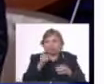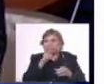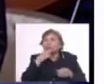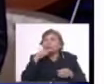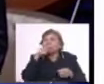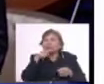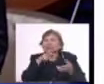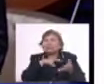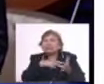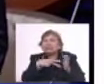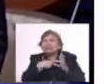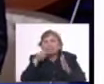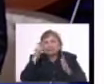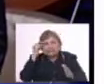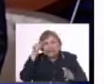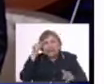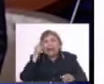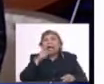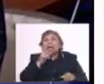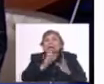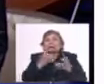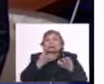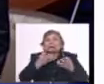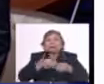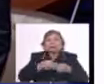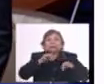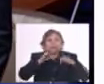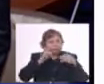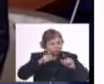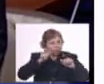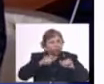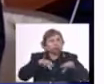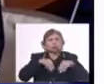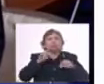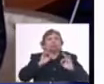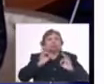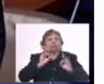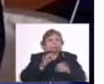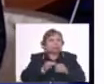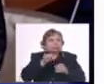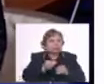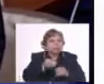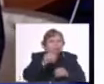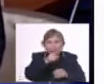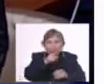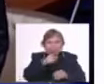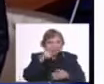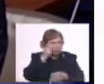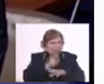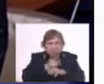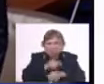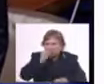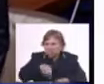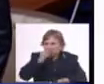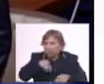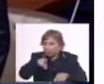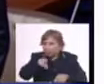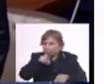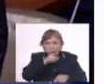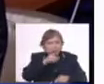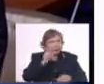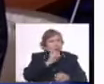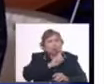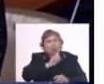se traduce cuando hay posturas que no quieren ceder. No podemos ceder ni ante los chantajes políticos, ni